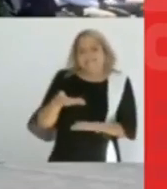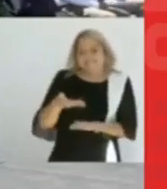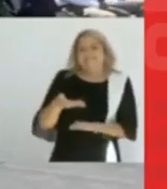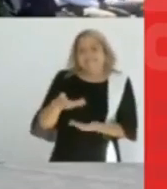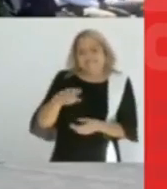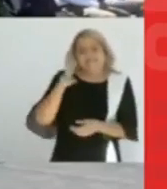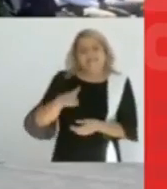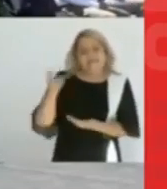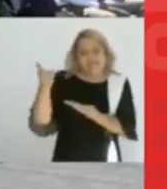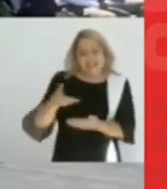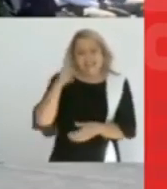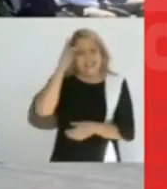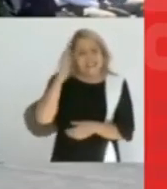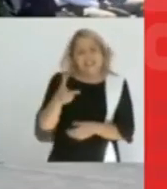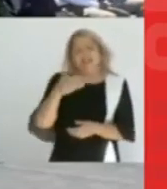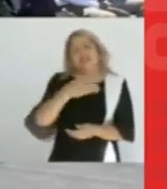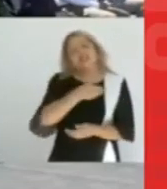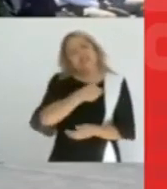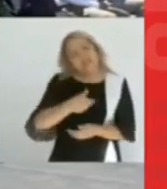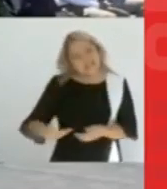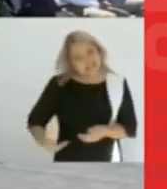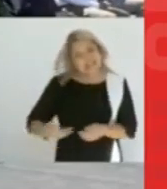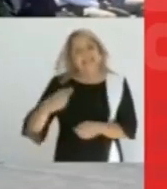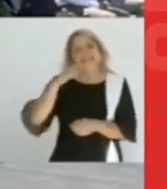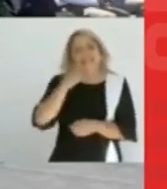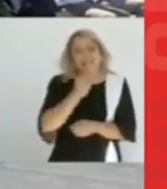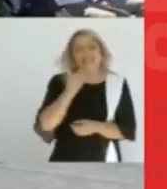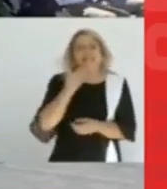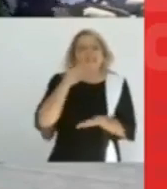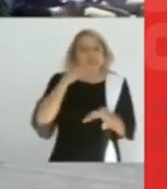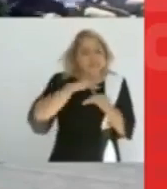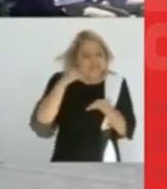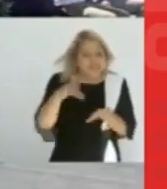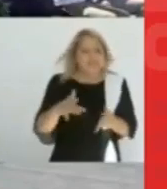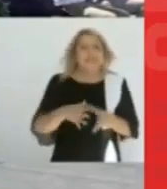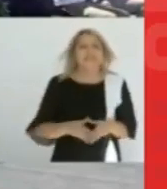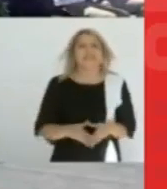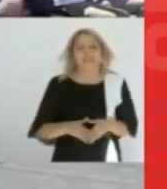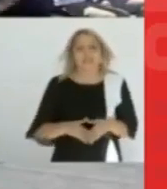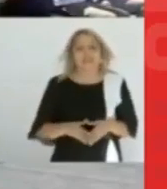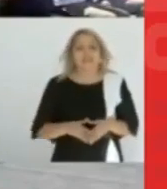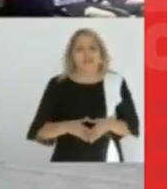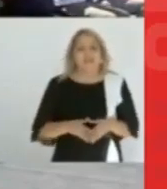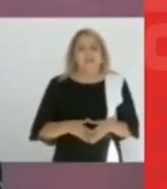presidente andrés manuel lópez obrador gracias por estar aquí